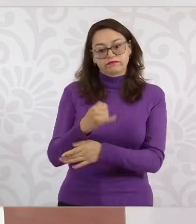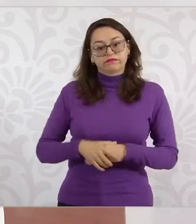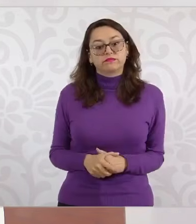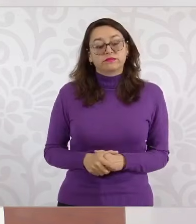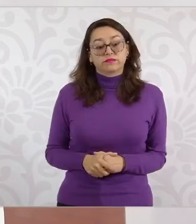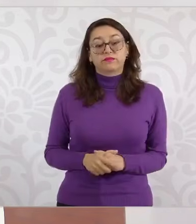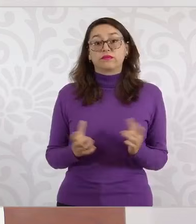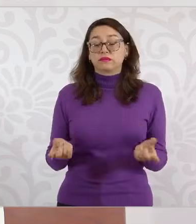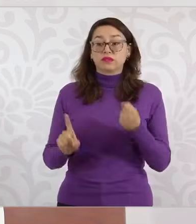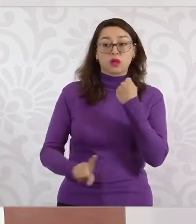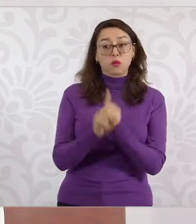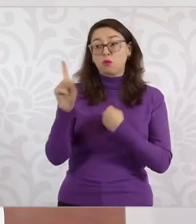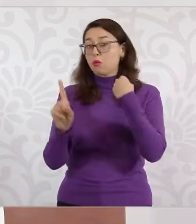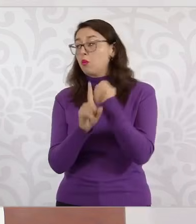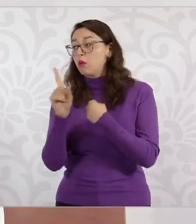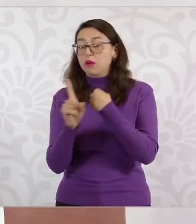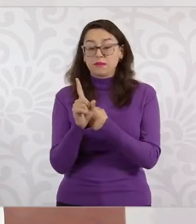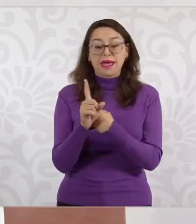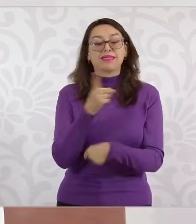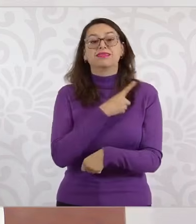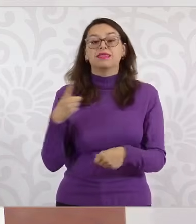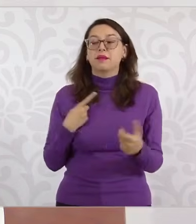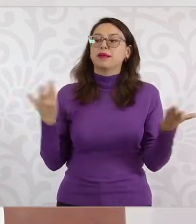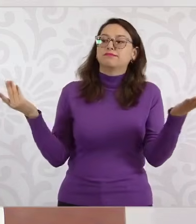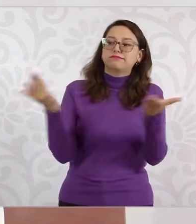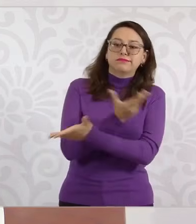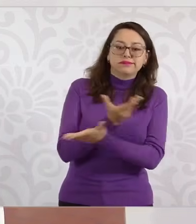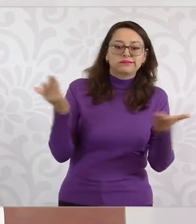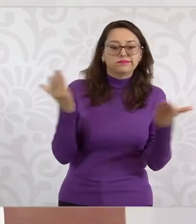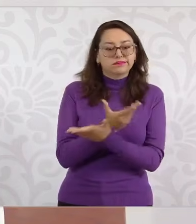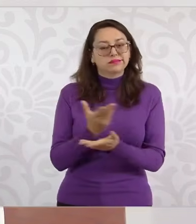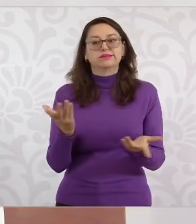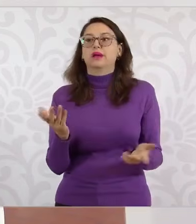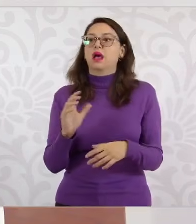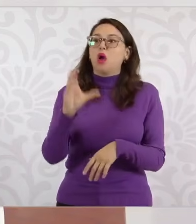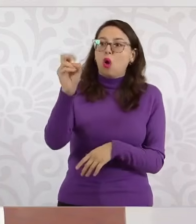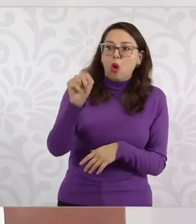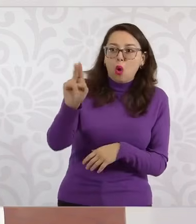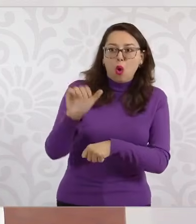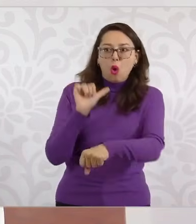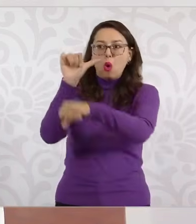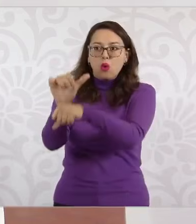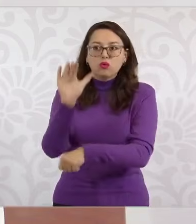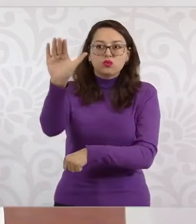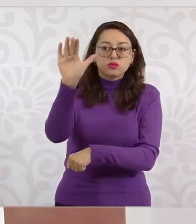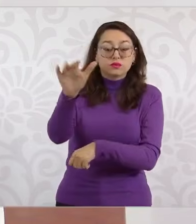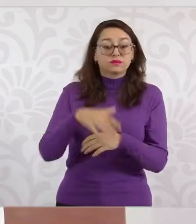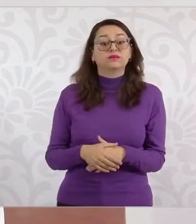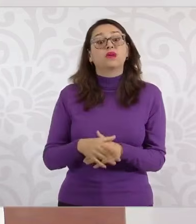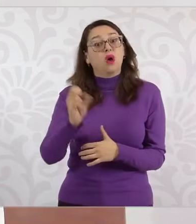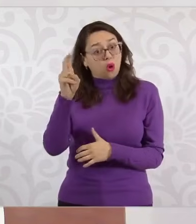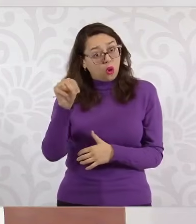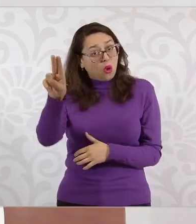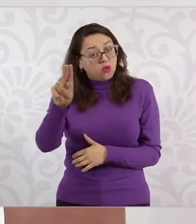cualquier conflicto lo que debe usarse son las vías multilaterales, Naciones Unidas, y que Naciones Unidas